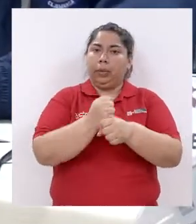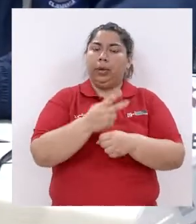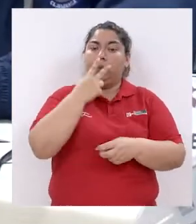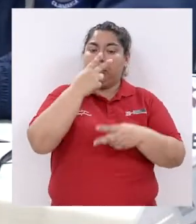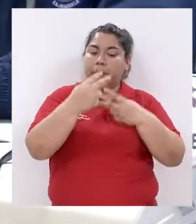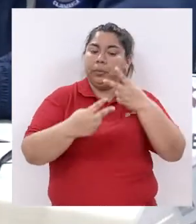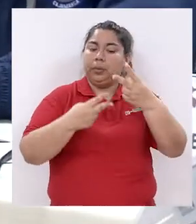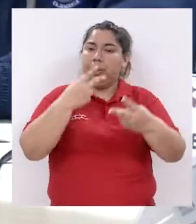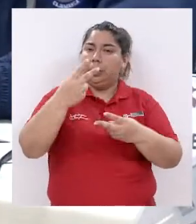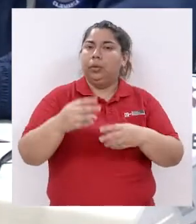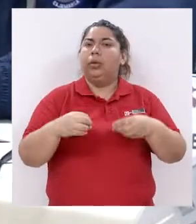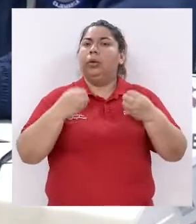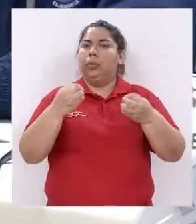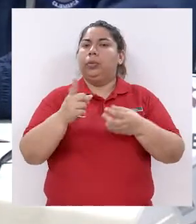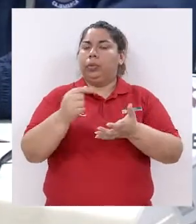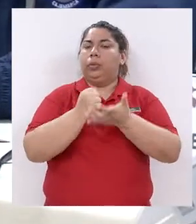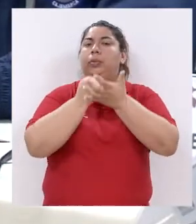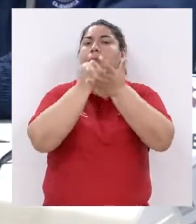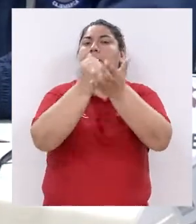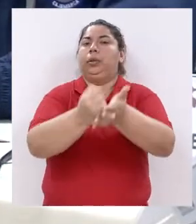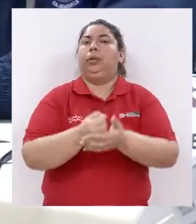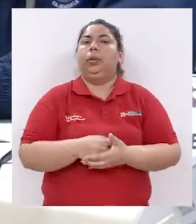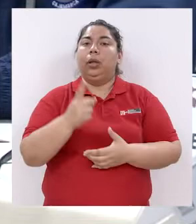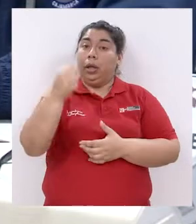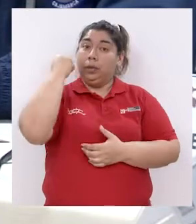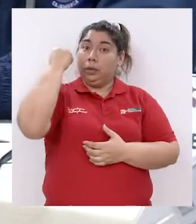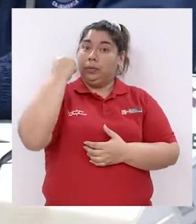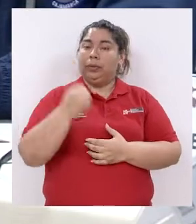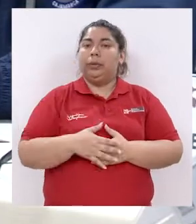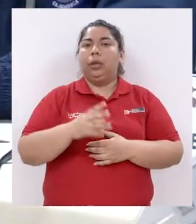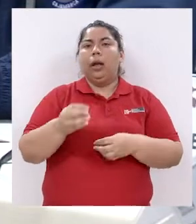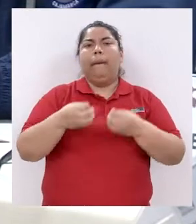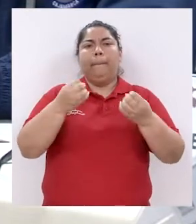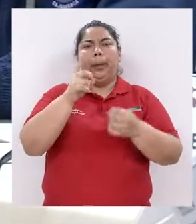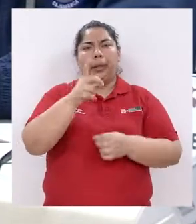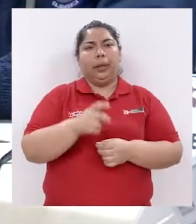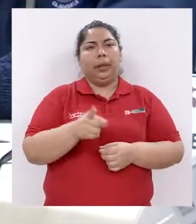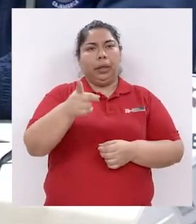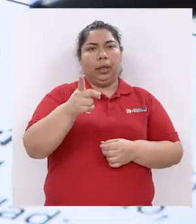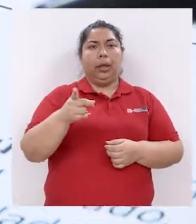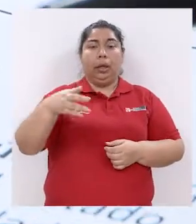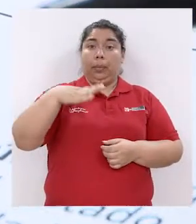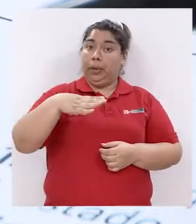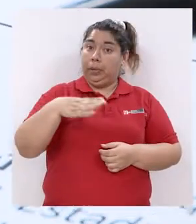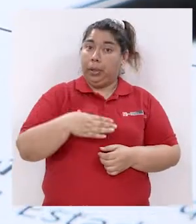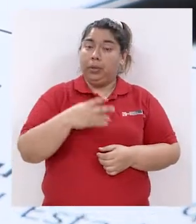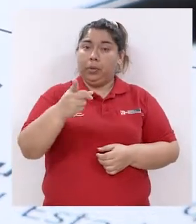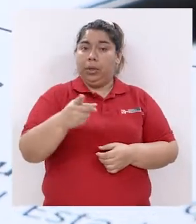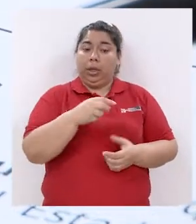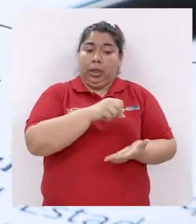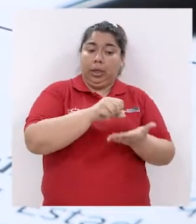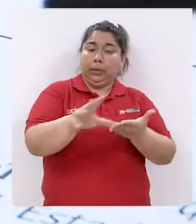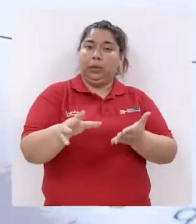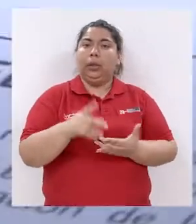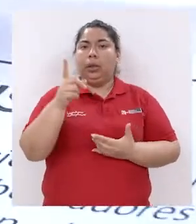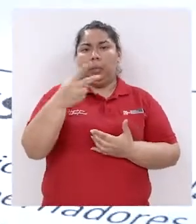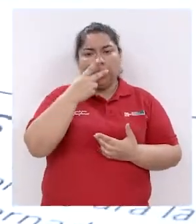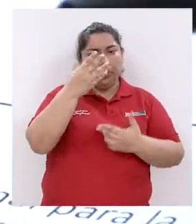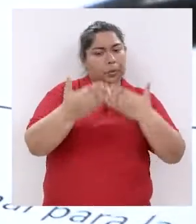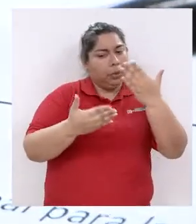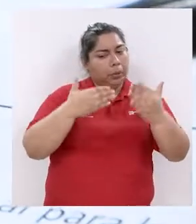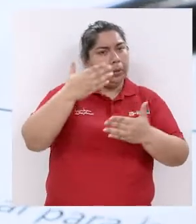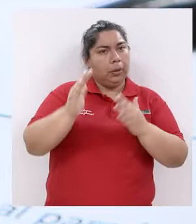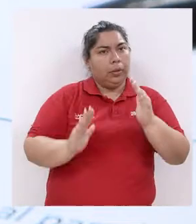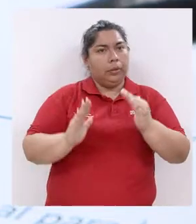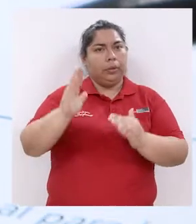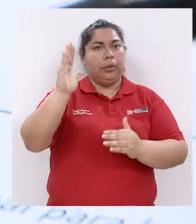vamos haciendo justamente todos los esfuerzos para que tanto el sector público como el sector privado vayamos